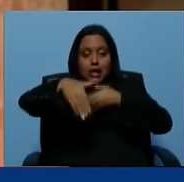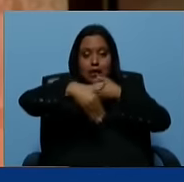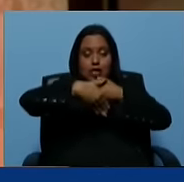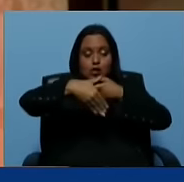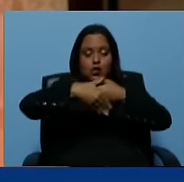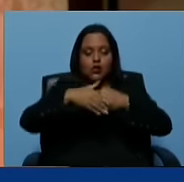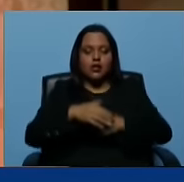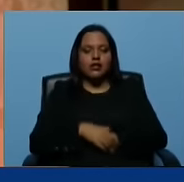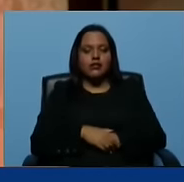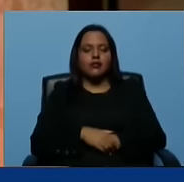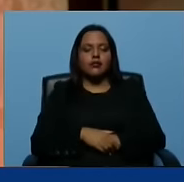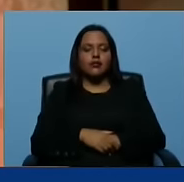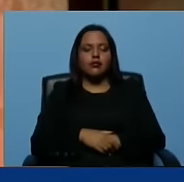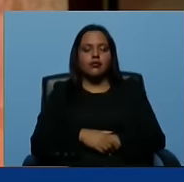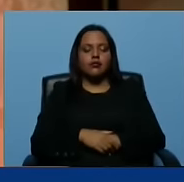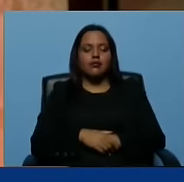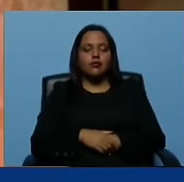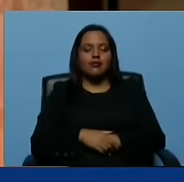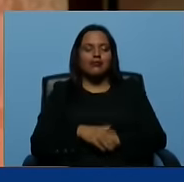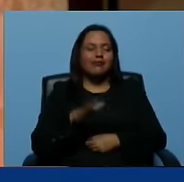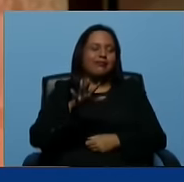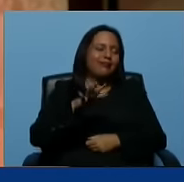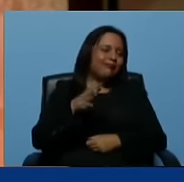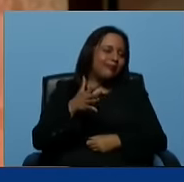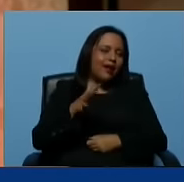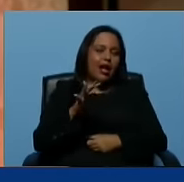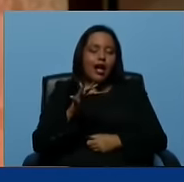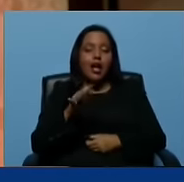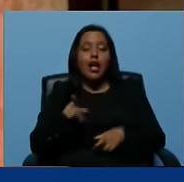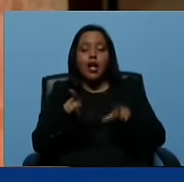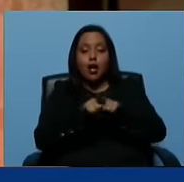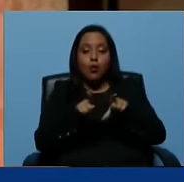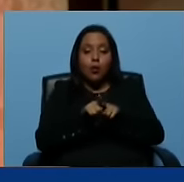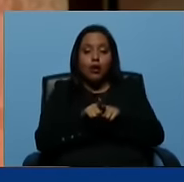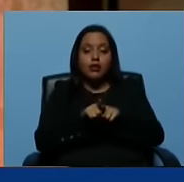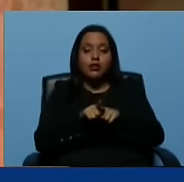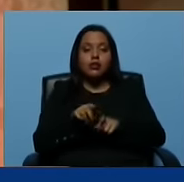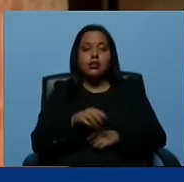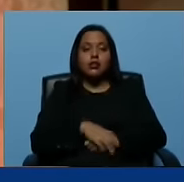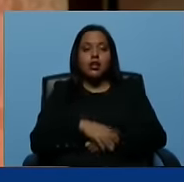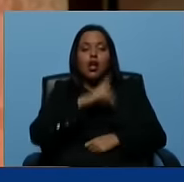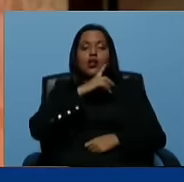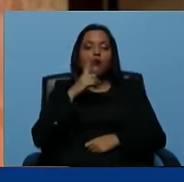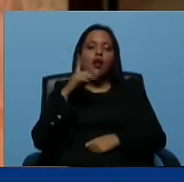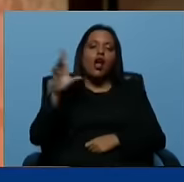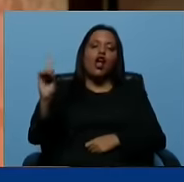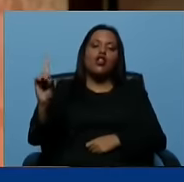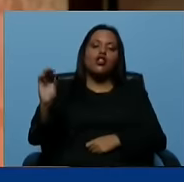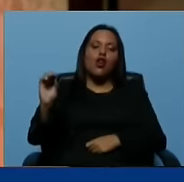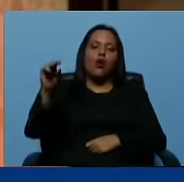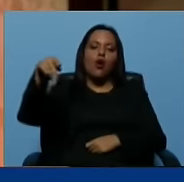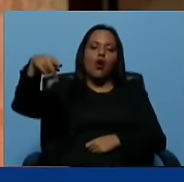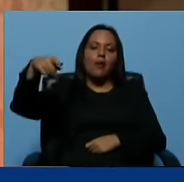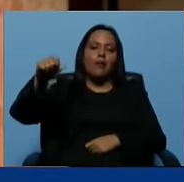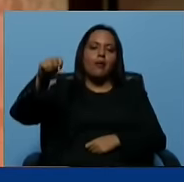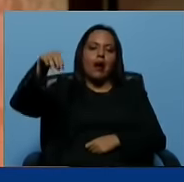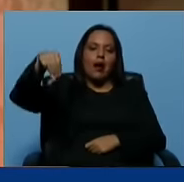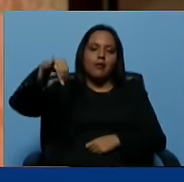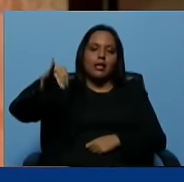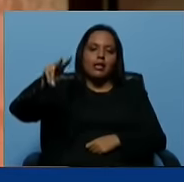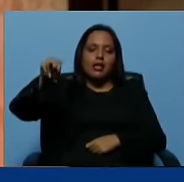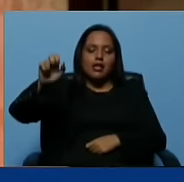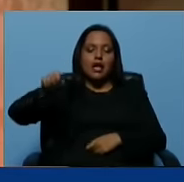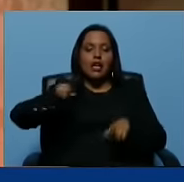sociales son impregnadas con un neurotransmisor que se llama dopamina, que es el neurotransmisor